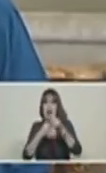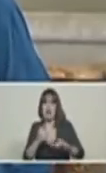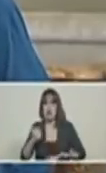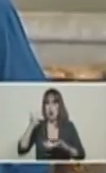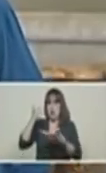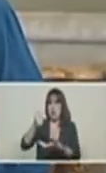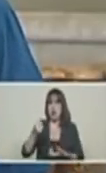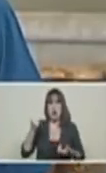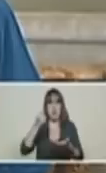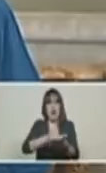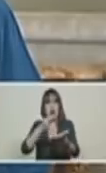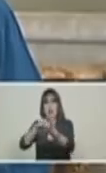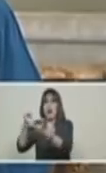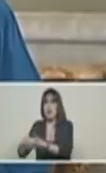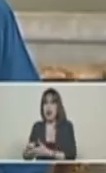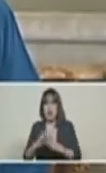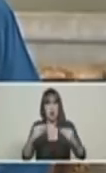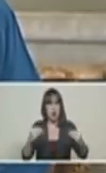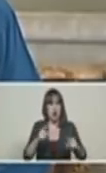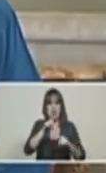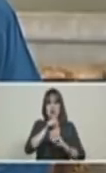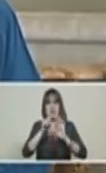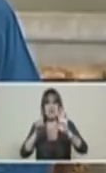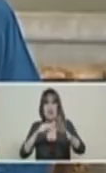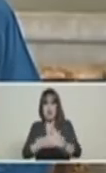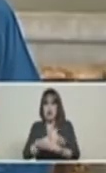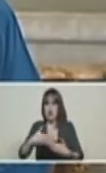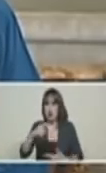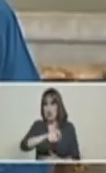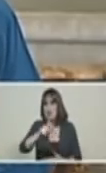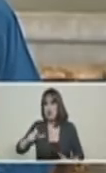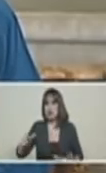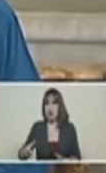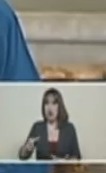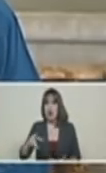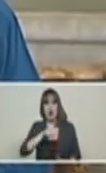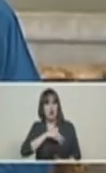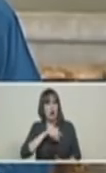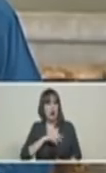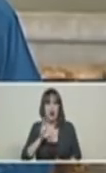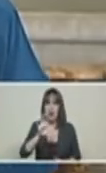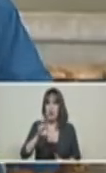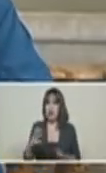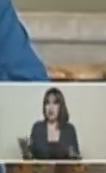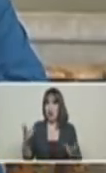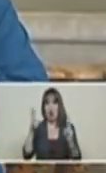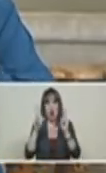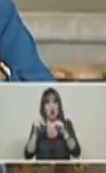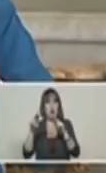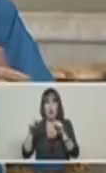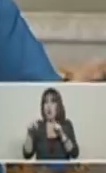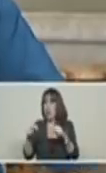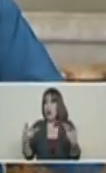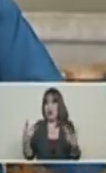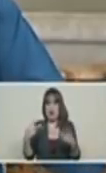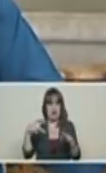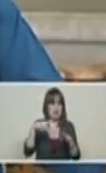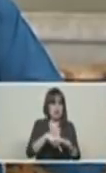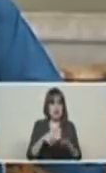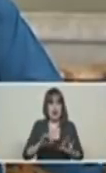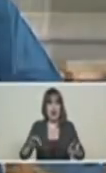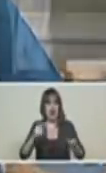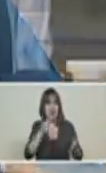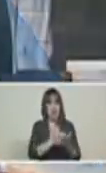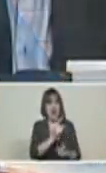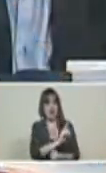reconversión que le llega a 16 millones de ciudadanos a través del carnet de la patria, sin ninguna discriminación. Es